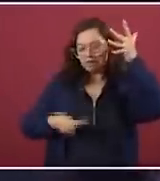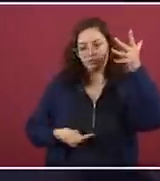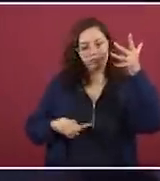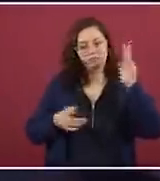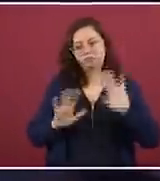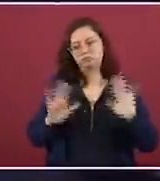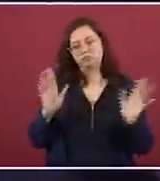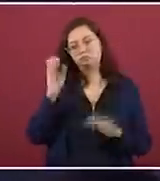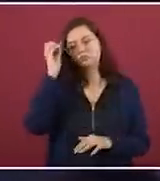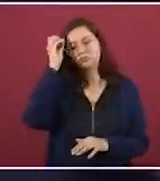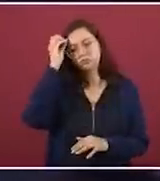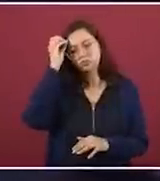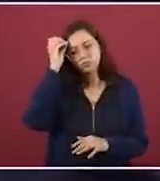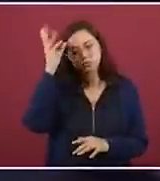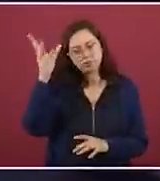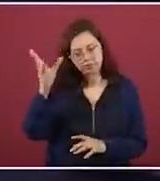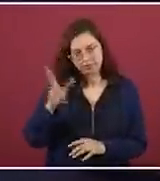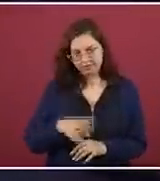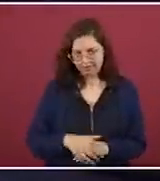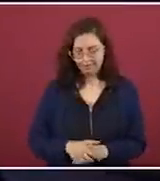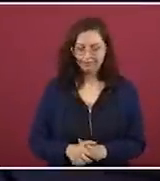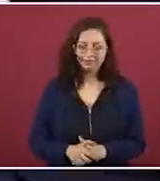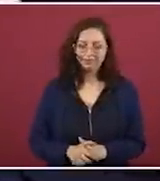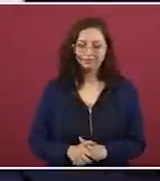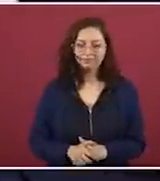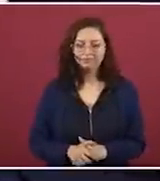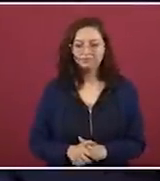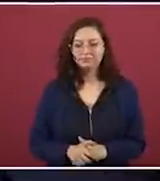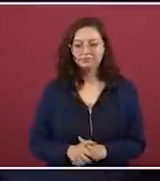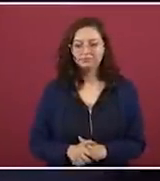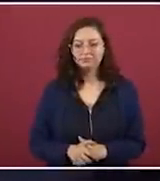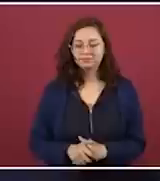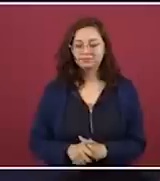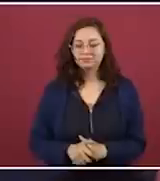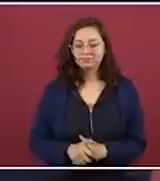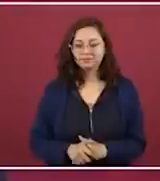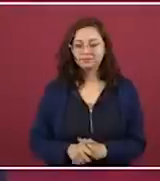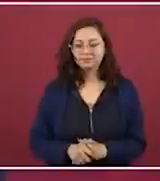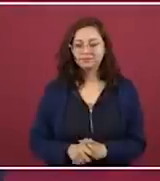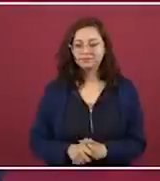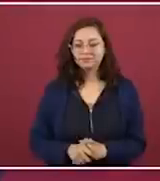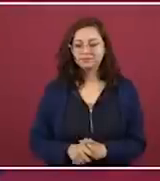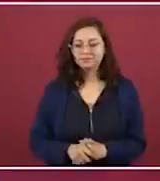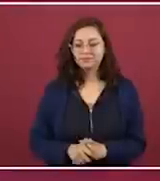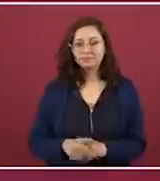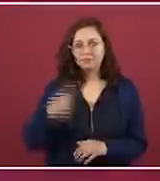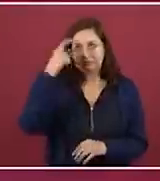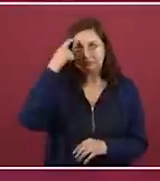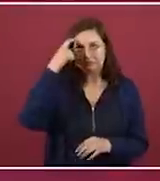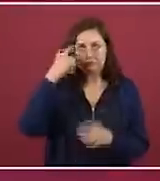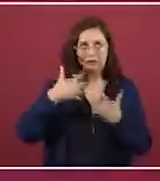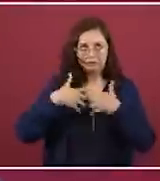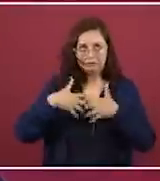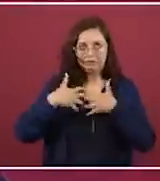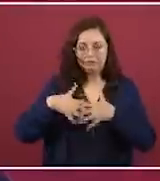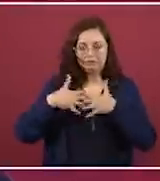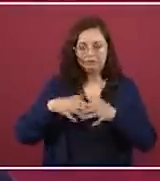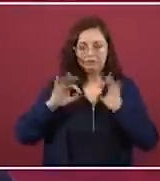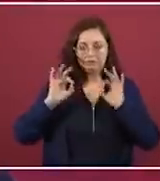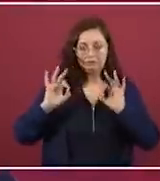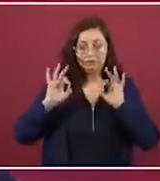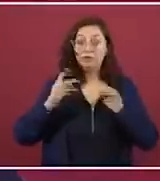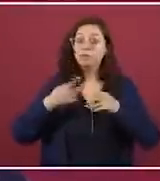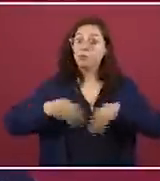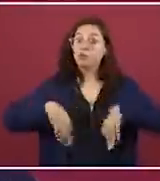Hasta muy bien me está funcionando la cabeza. Y es que es importante la